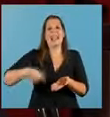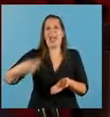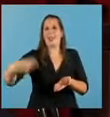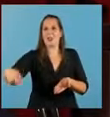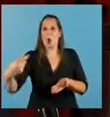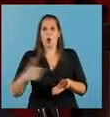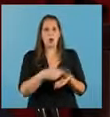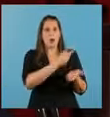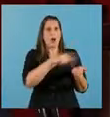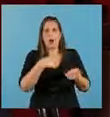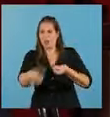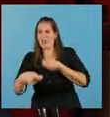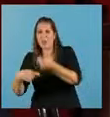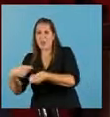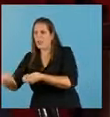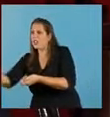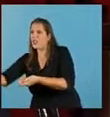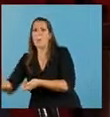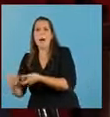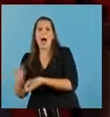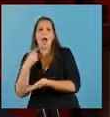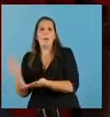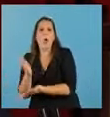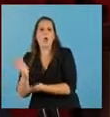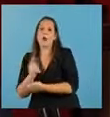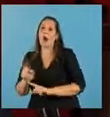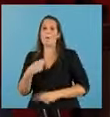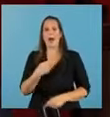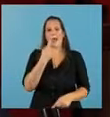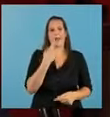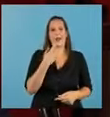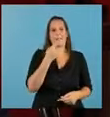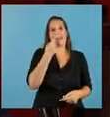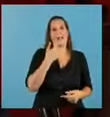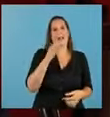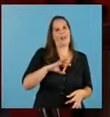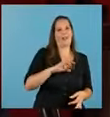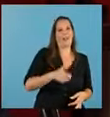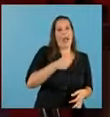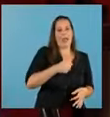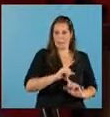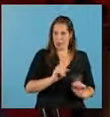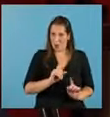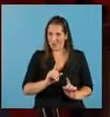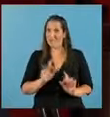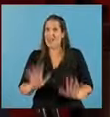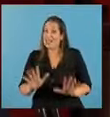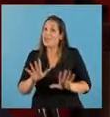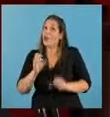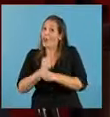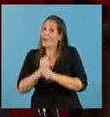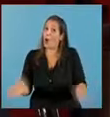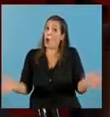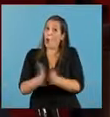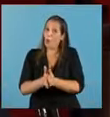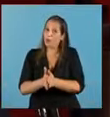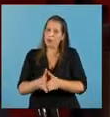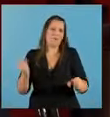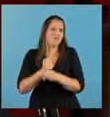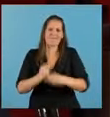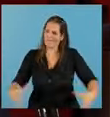no fomente la especulación financiera. Lograr construir esa nueva economía es una tarea colectiva y cooperativa. No hay